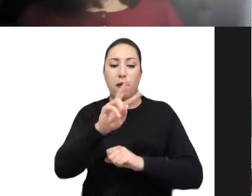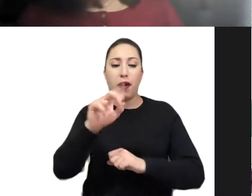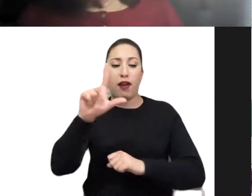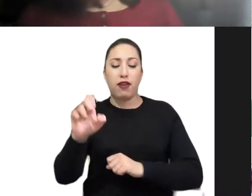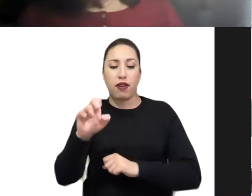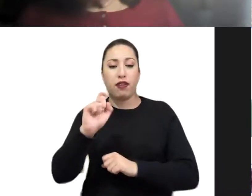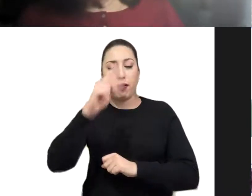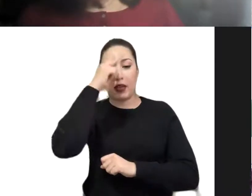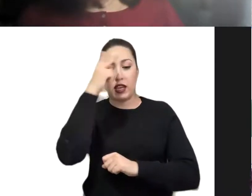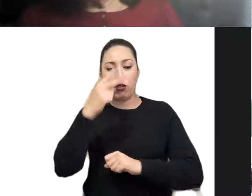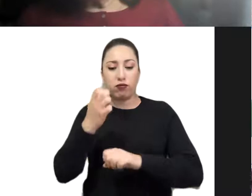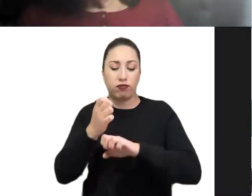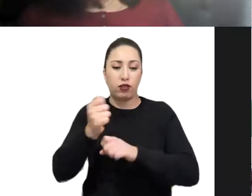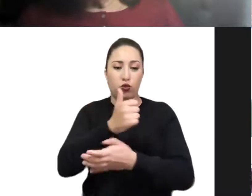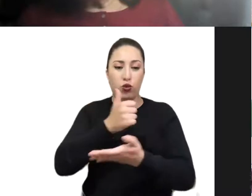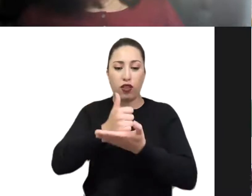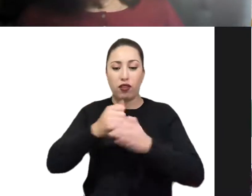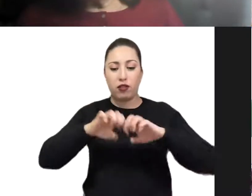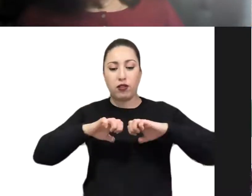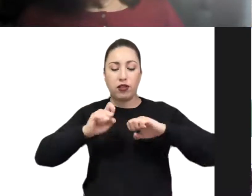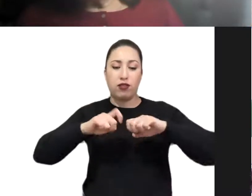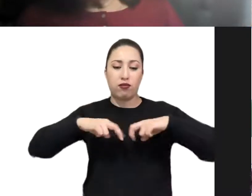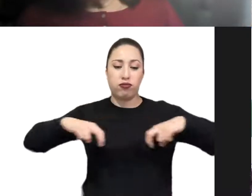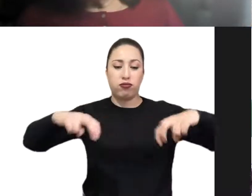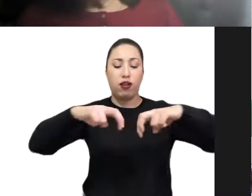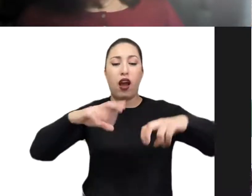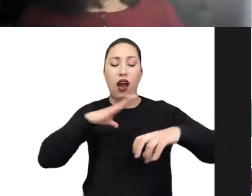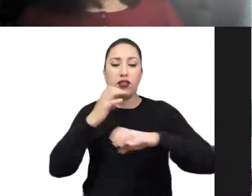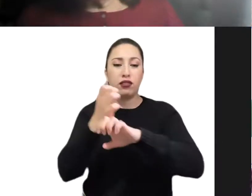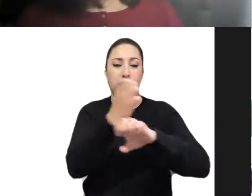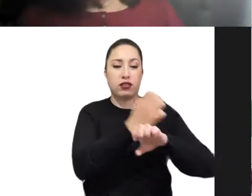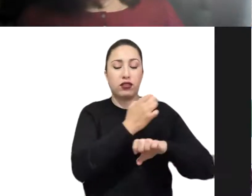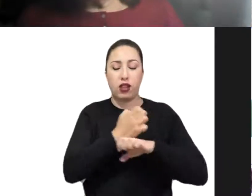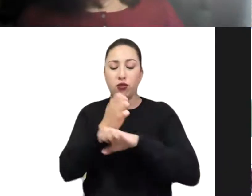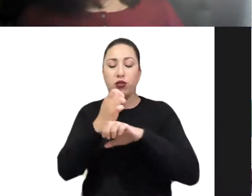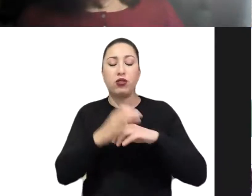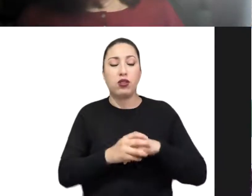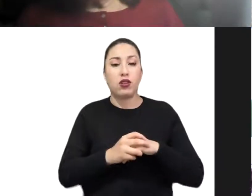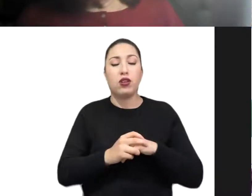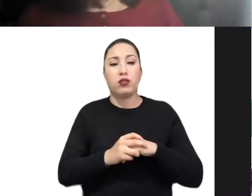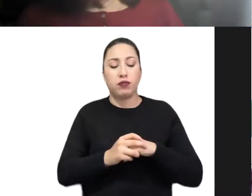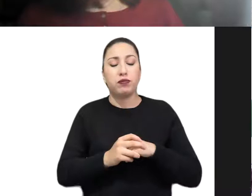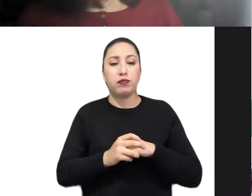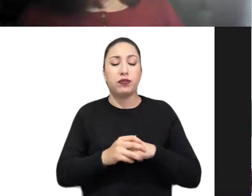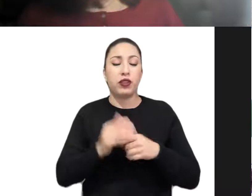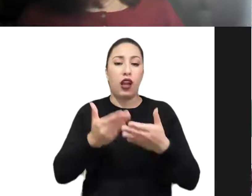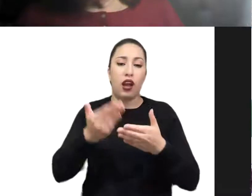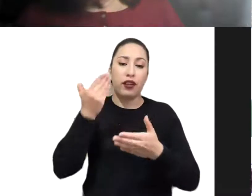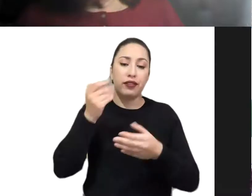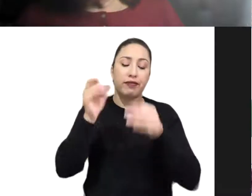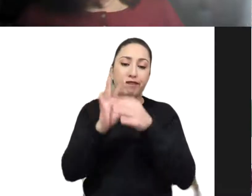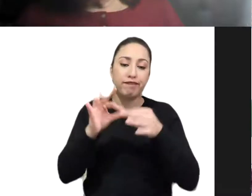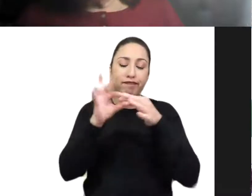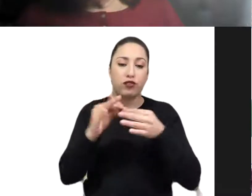aquí ya se ha planteado reiteradamente. Me sumo a esto que se está comentando de las